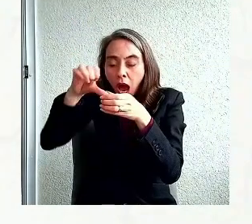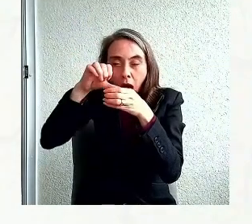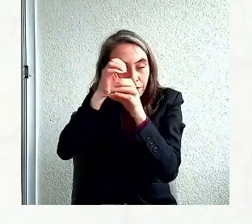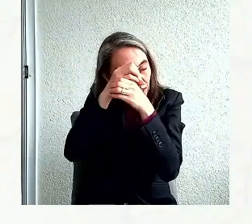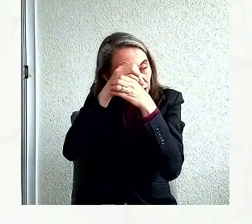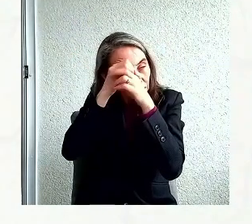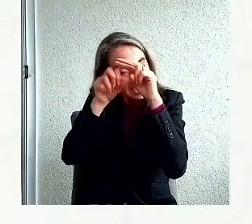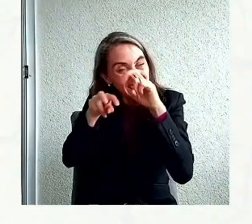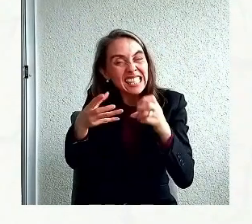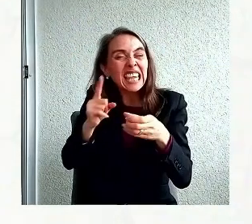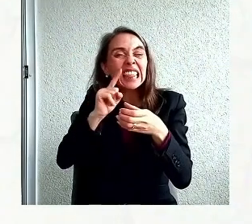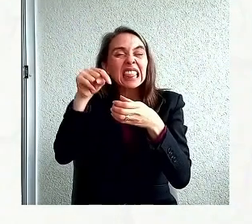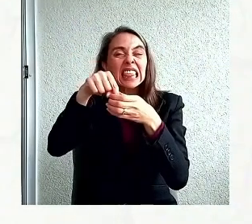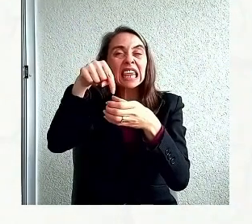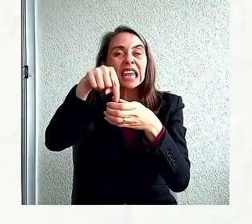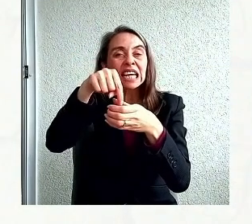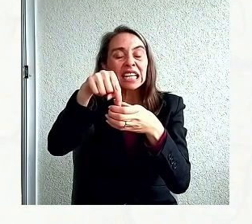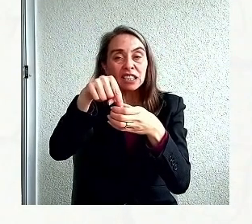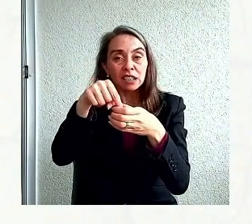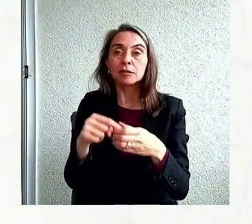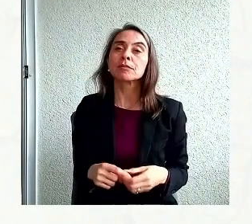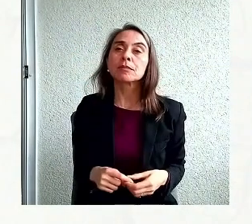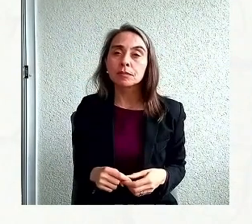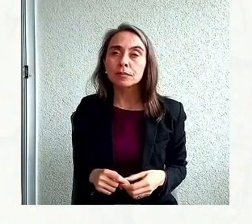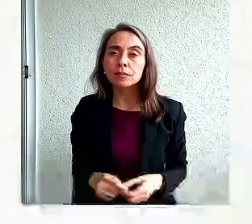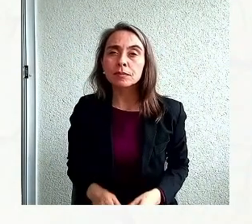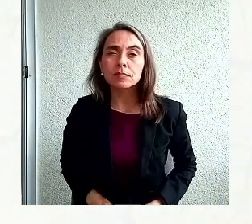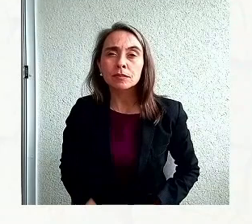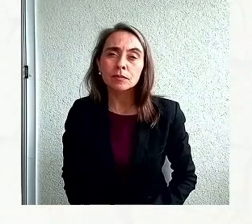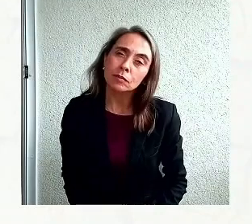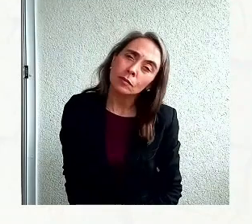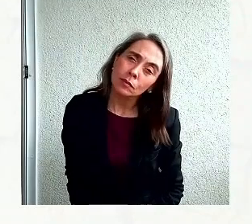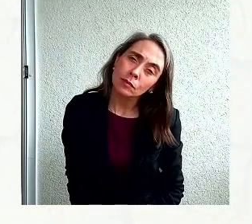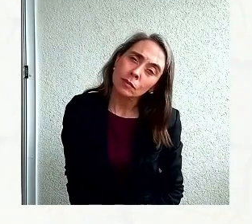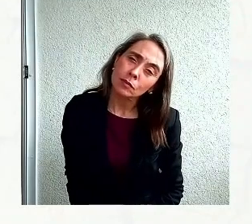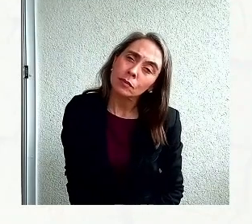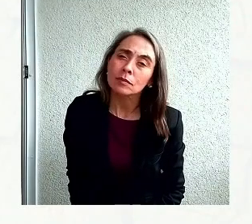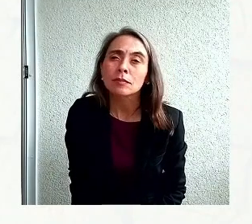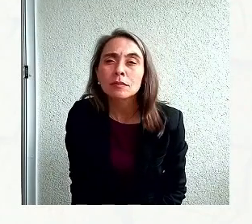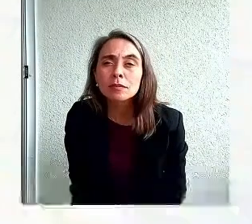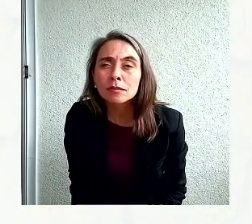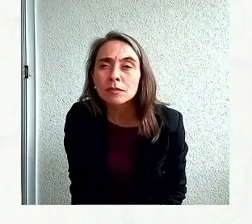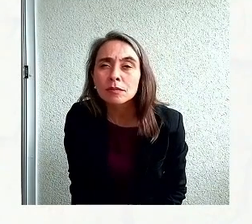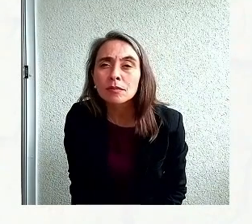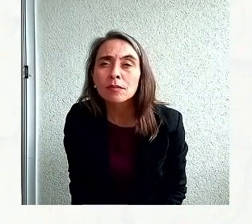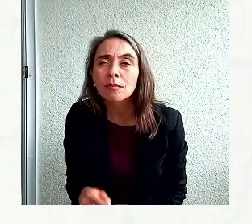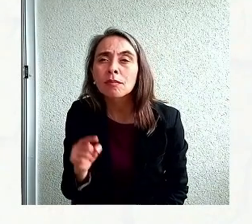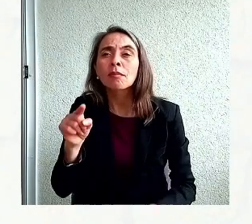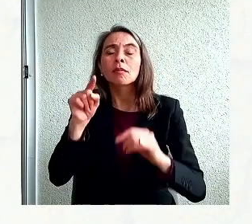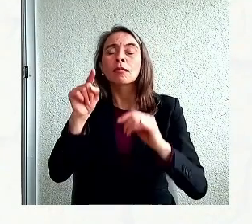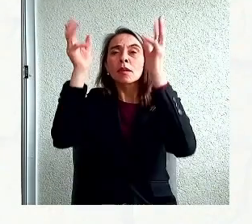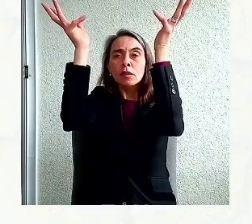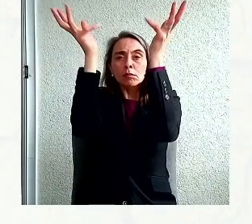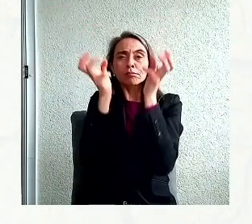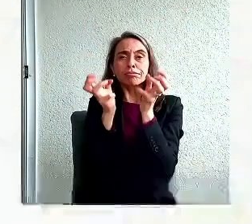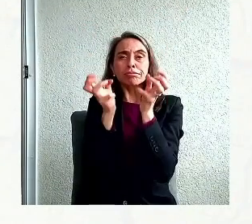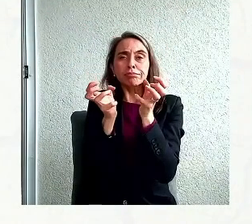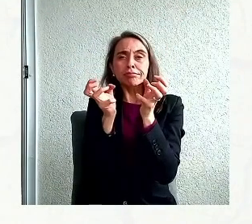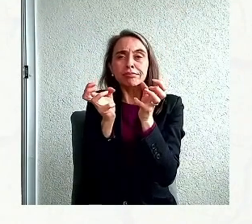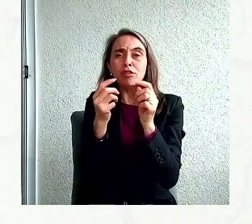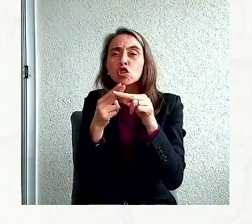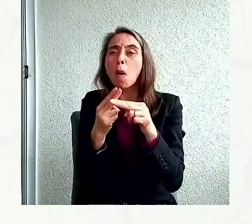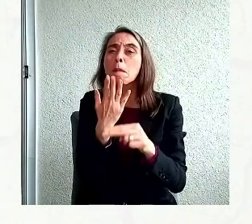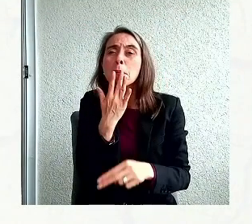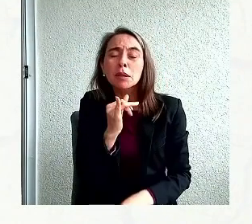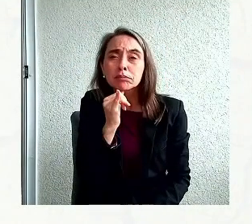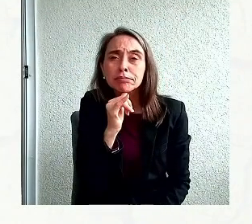caso del Black Carbon, que también lo medimos en la Antártica, como mencionaba Humberto, se depositan sobre la nieve, se calientan, son